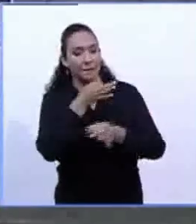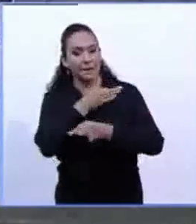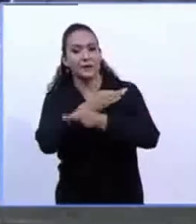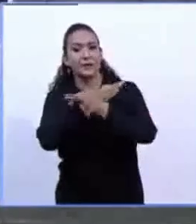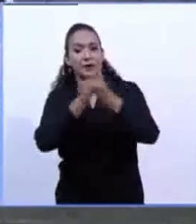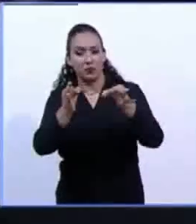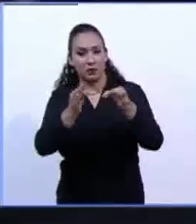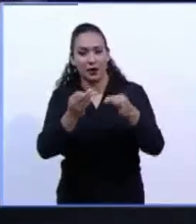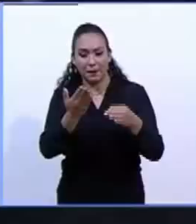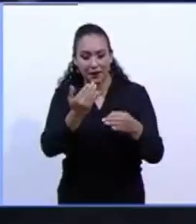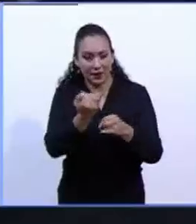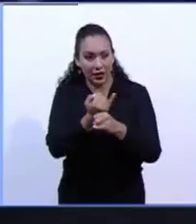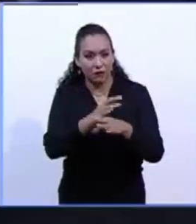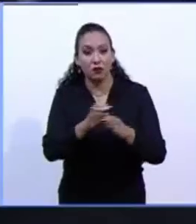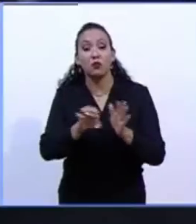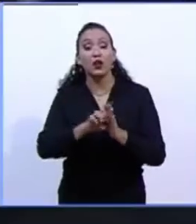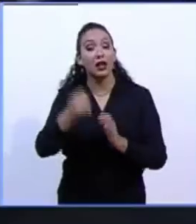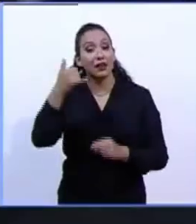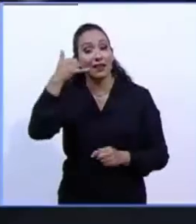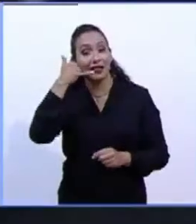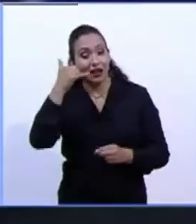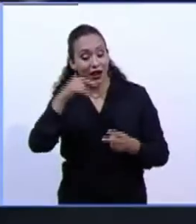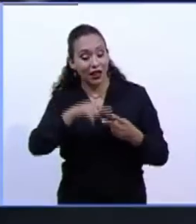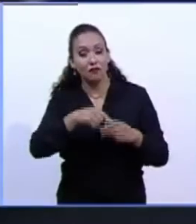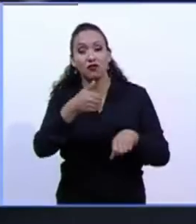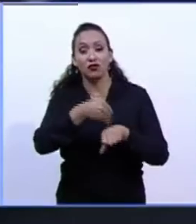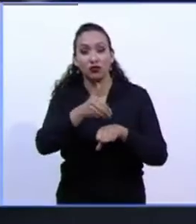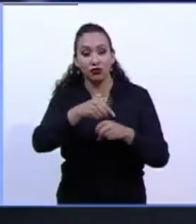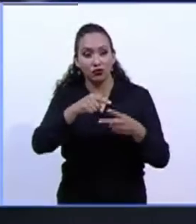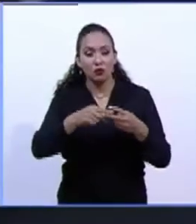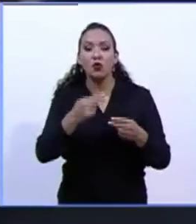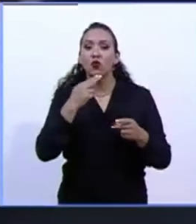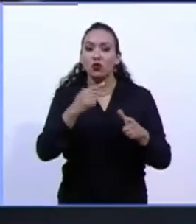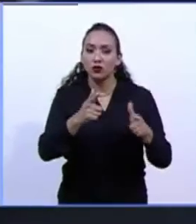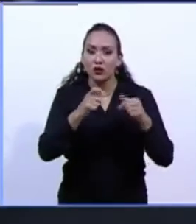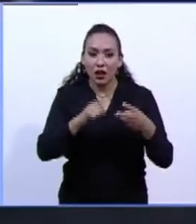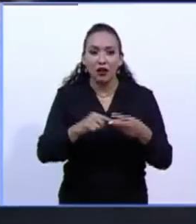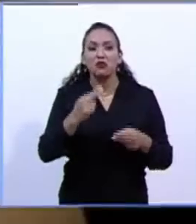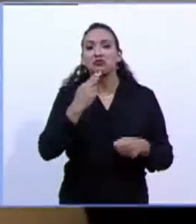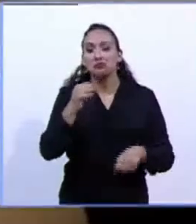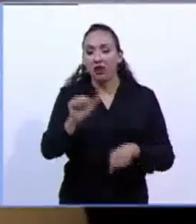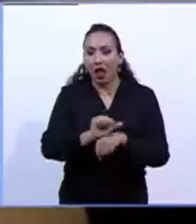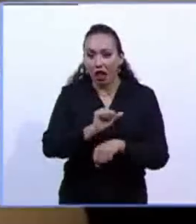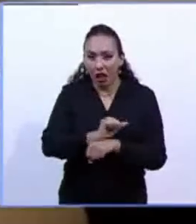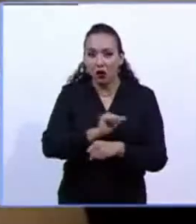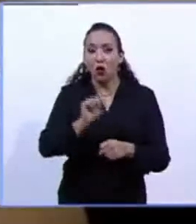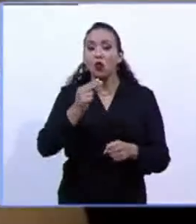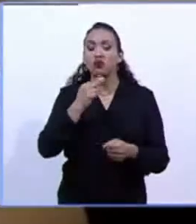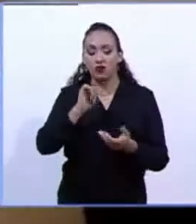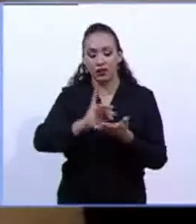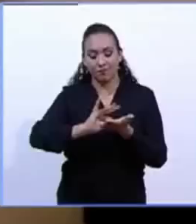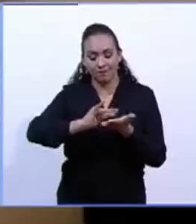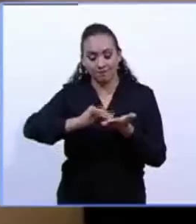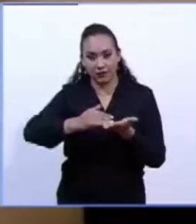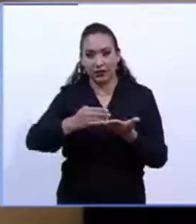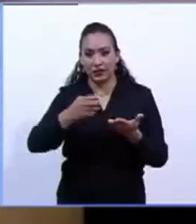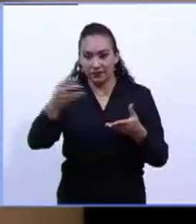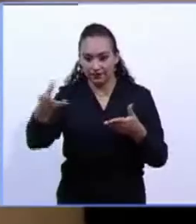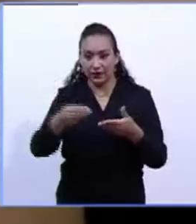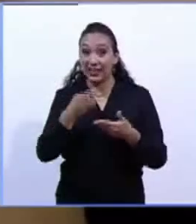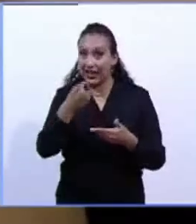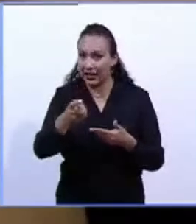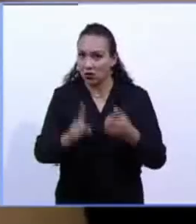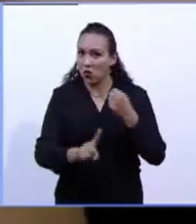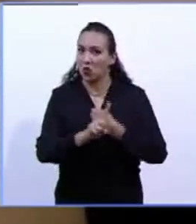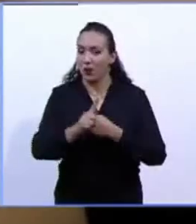privadas registros de teléfonos, de inmuebles, de armas de fuego, datos de vehículos y biometría, lo que pone en riesgo la